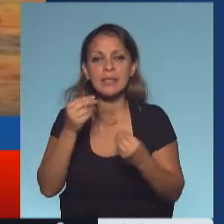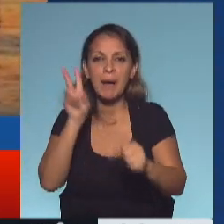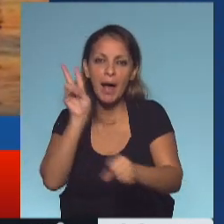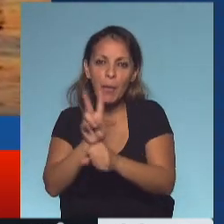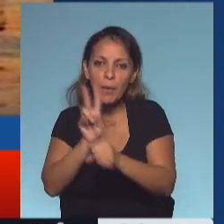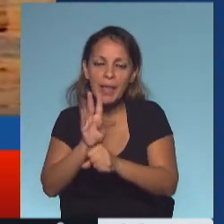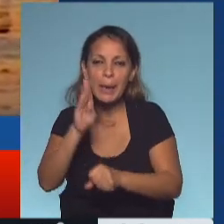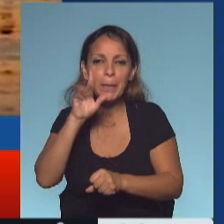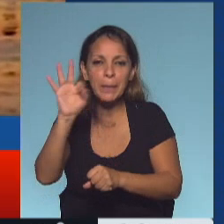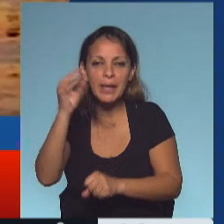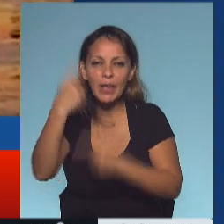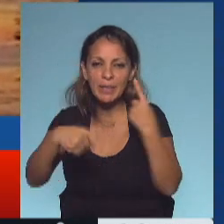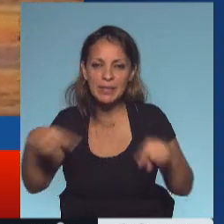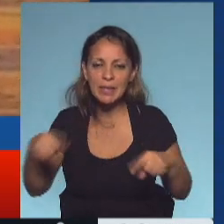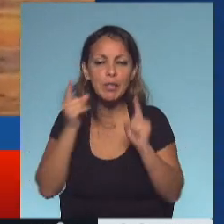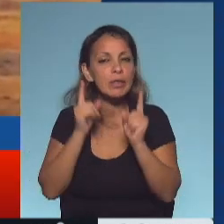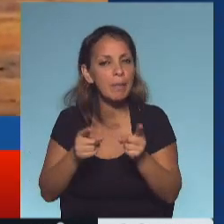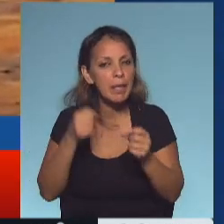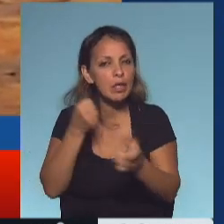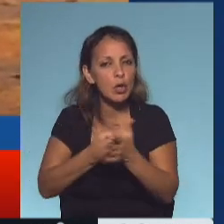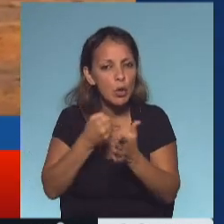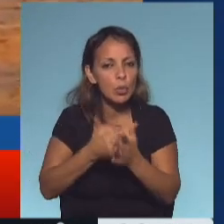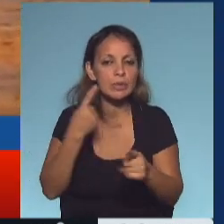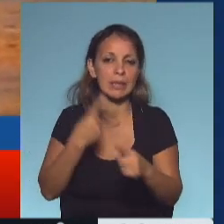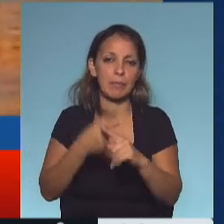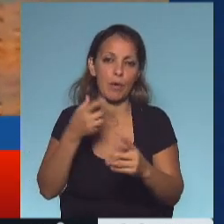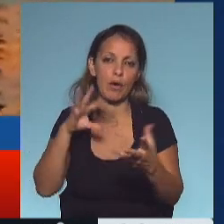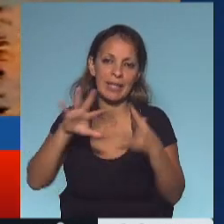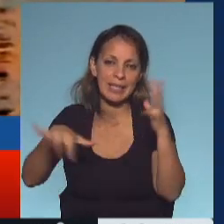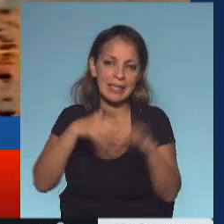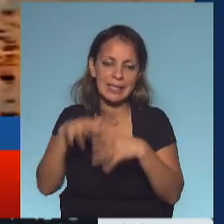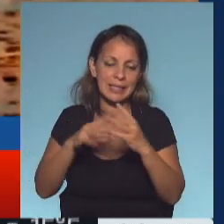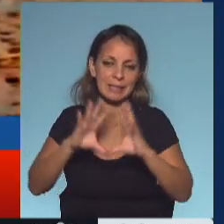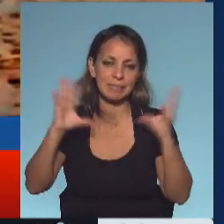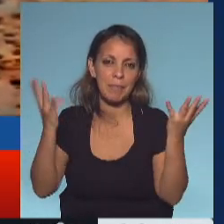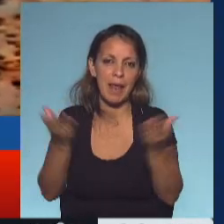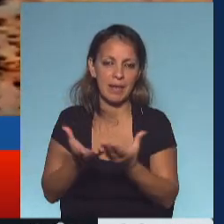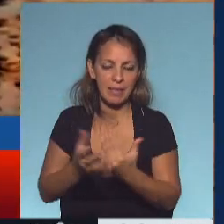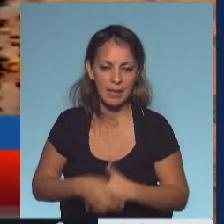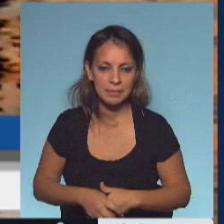biodiversidad, pero también de la batalla por la crisis climática del planeta.